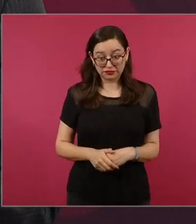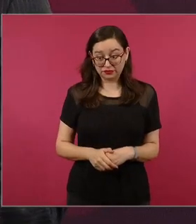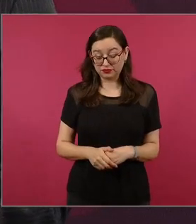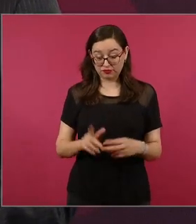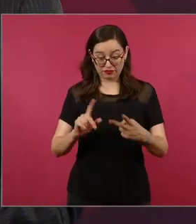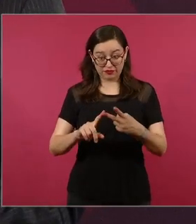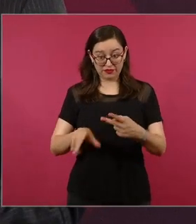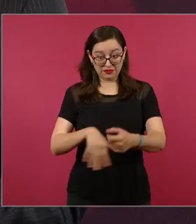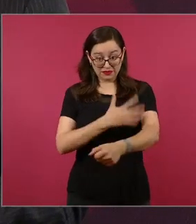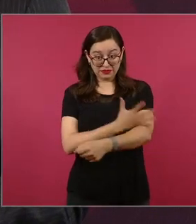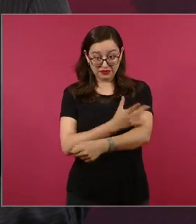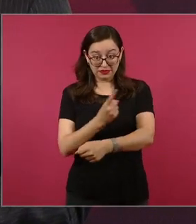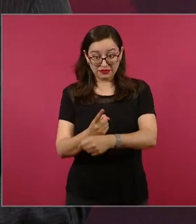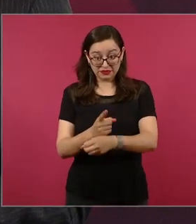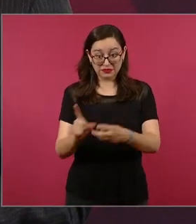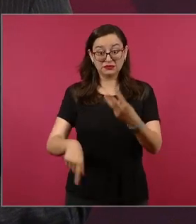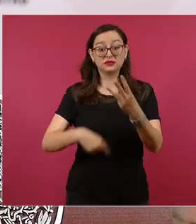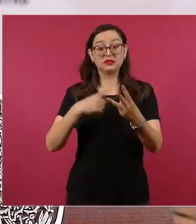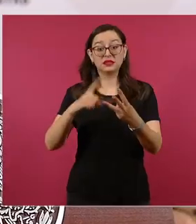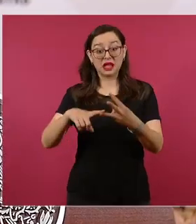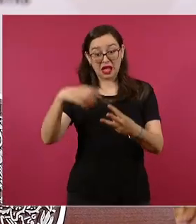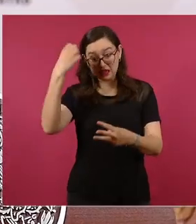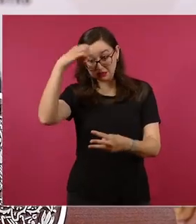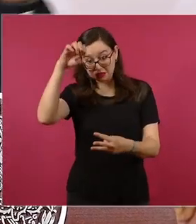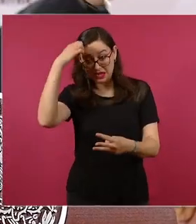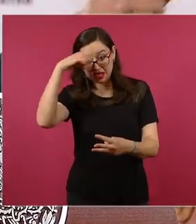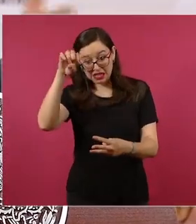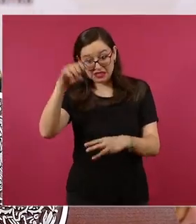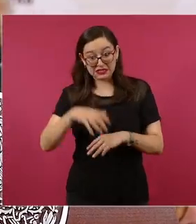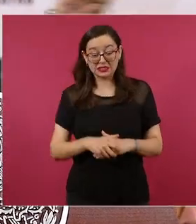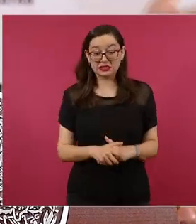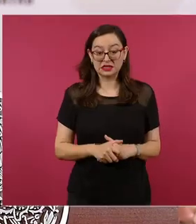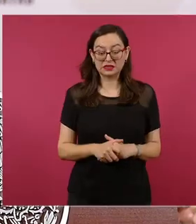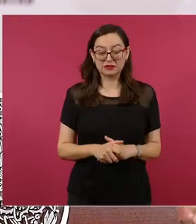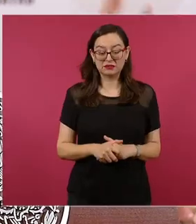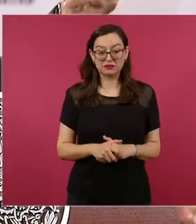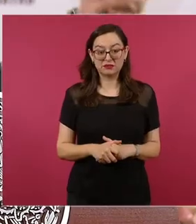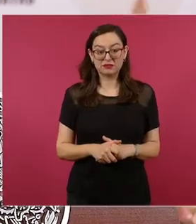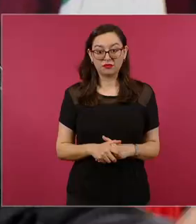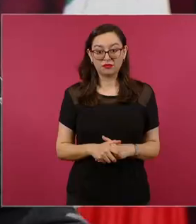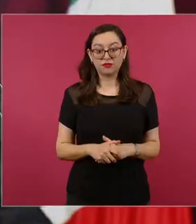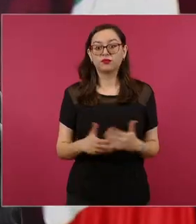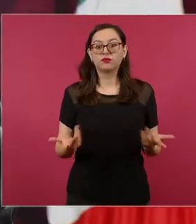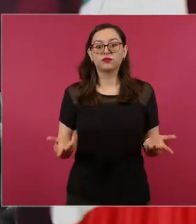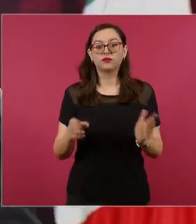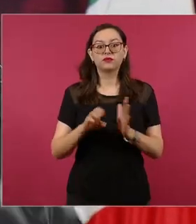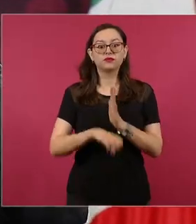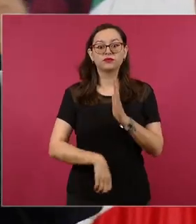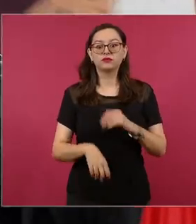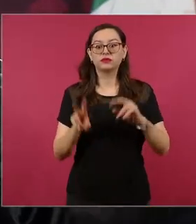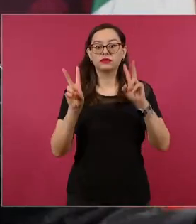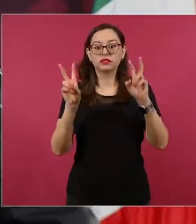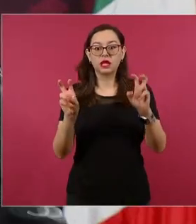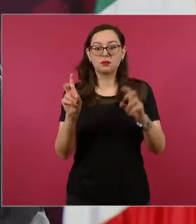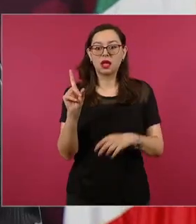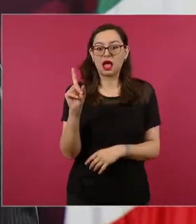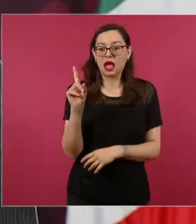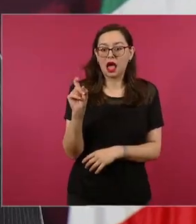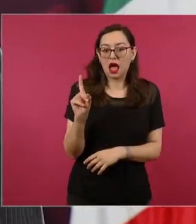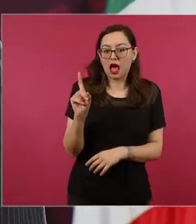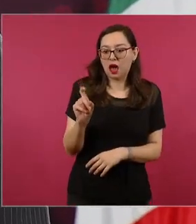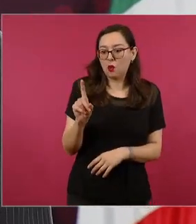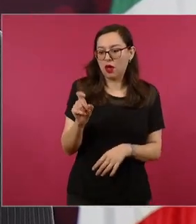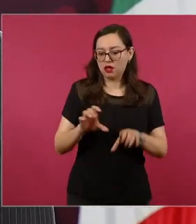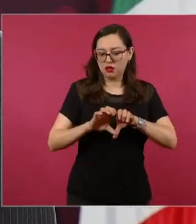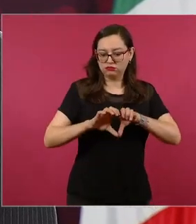agréguenle que tiene experiencia. Hablamos de obras de agua, de infraestructura para el agua,